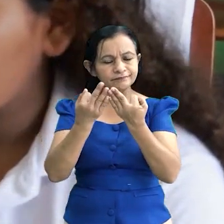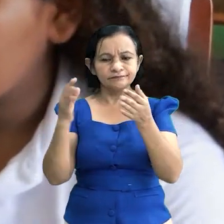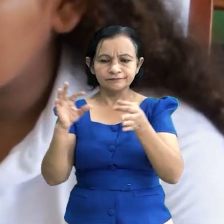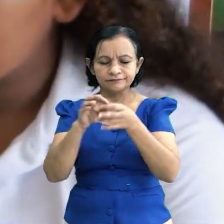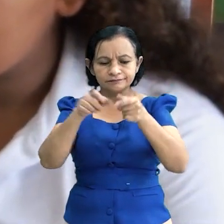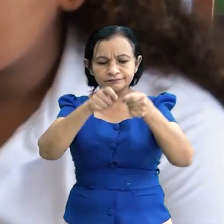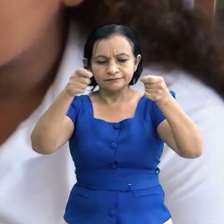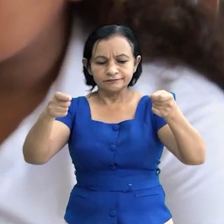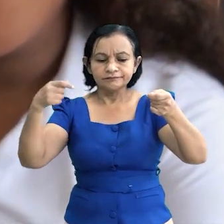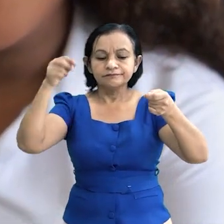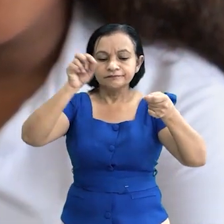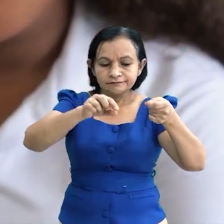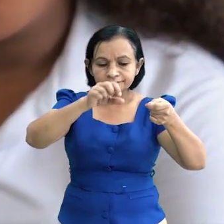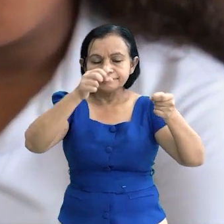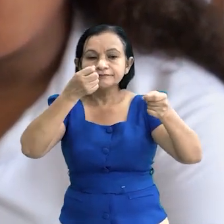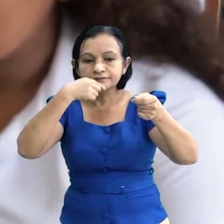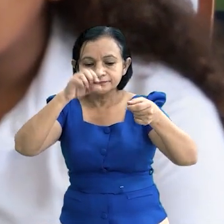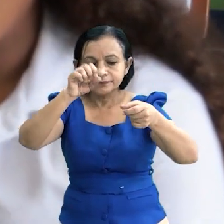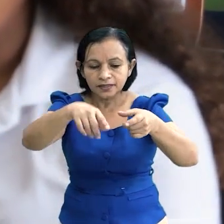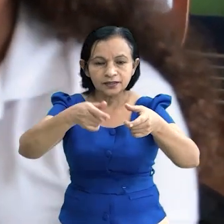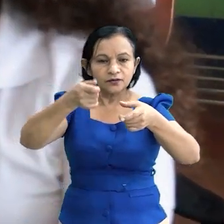juntos armamos la mochila de emergencia.